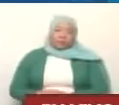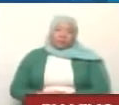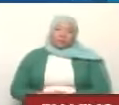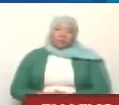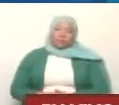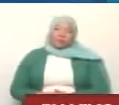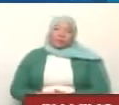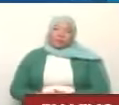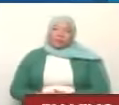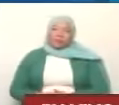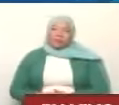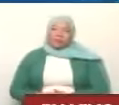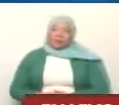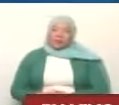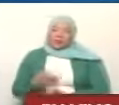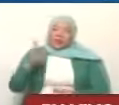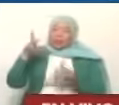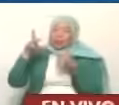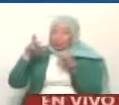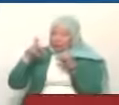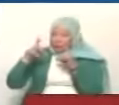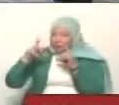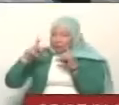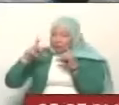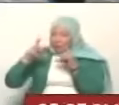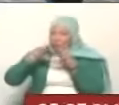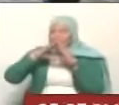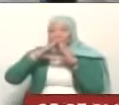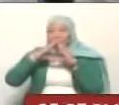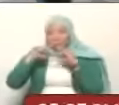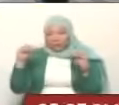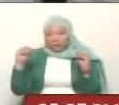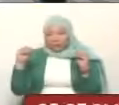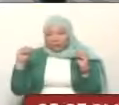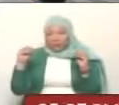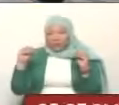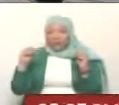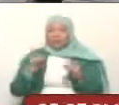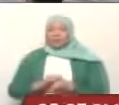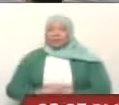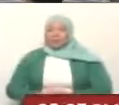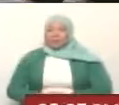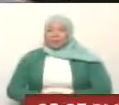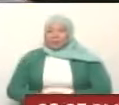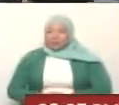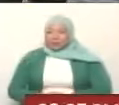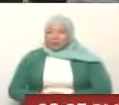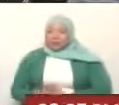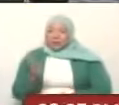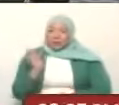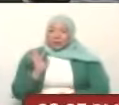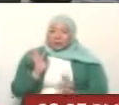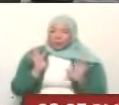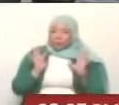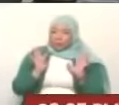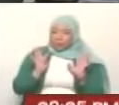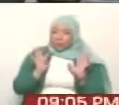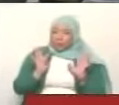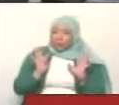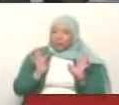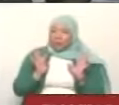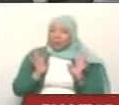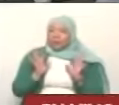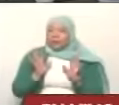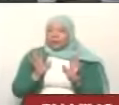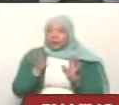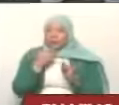Vamos a tomarnos una foto. Ven acá para que salgan todos. Aquí, agárrame el brazo aquí. Agárrame el brazo aquí. Ya va, ya va. Se